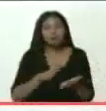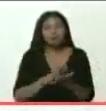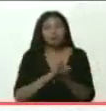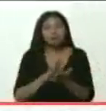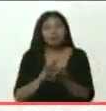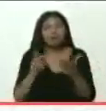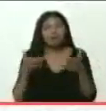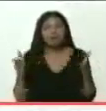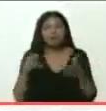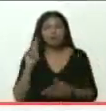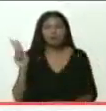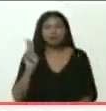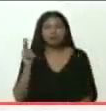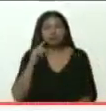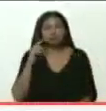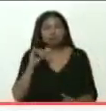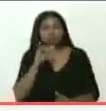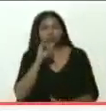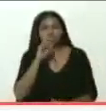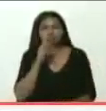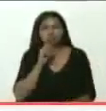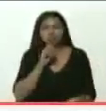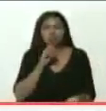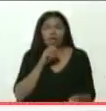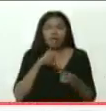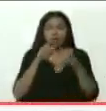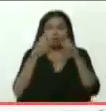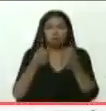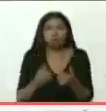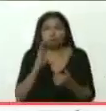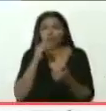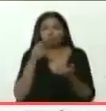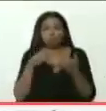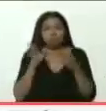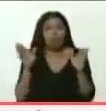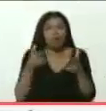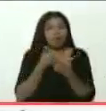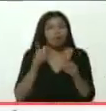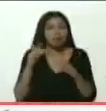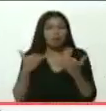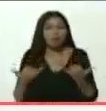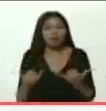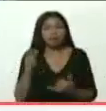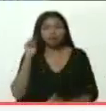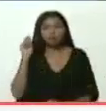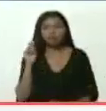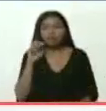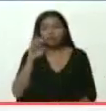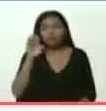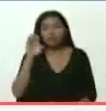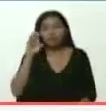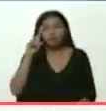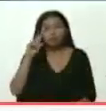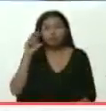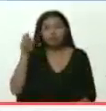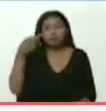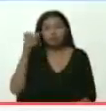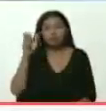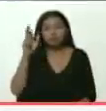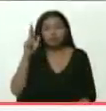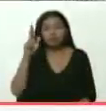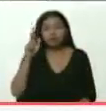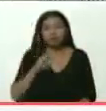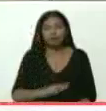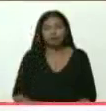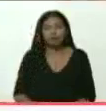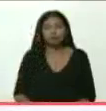Tranquilidad Pública de Venezuela informó que retiró las medidas privativas de libertad al diputado Edgar José Zambrano